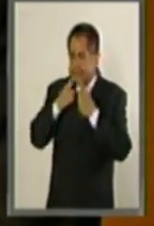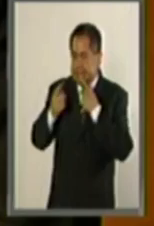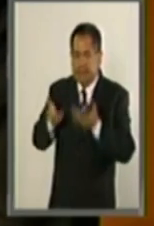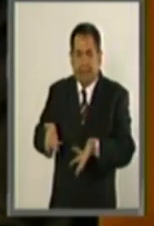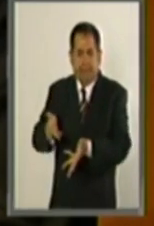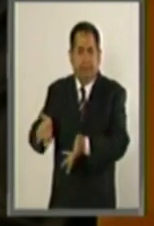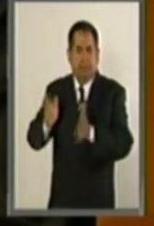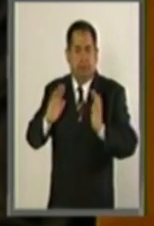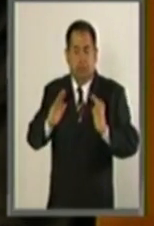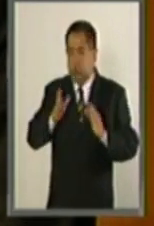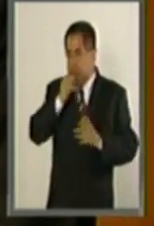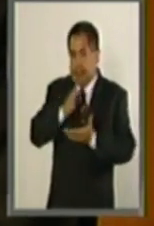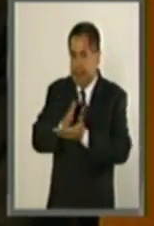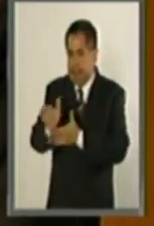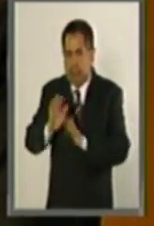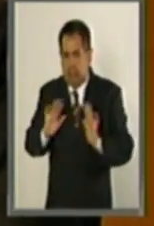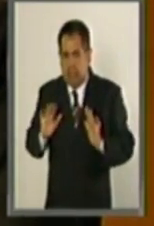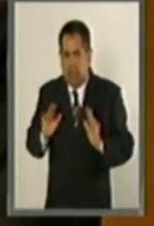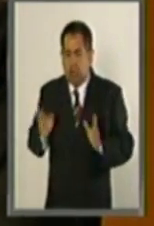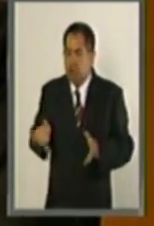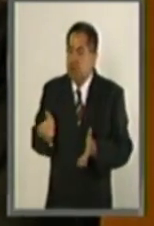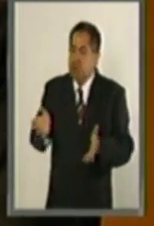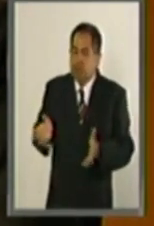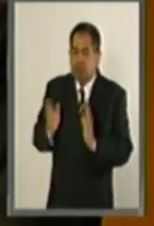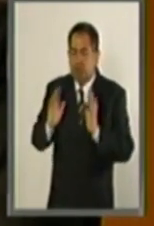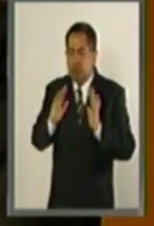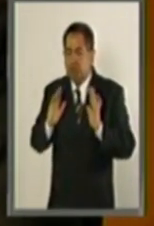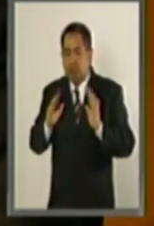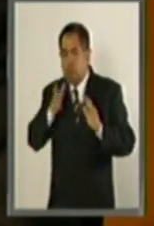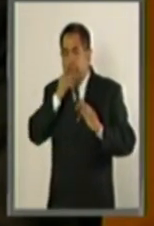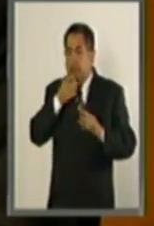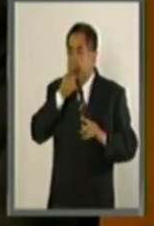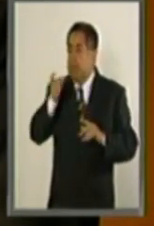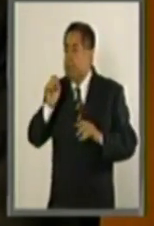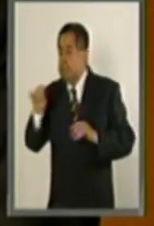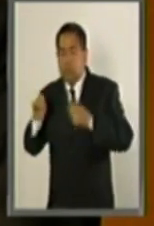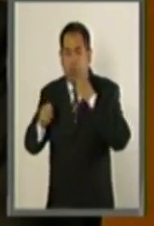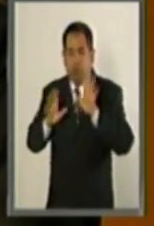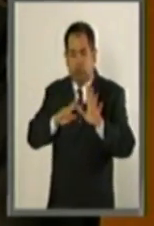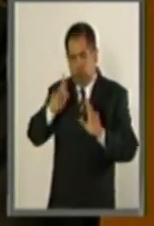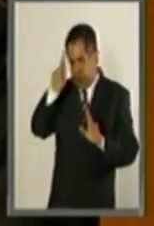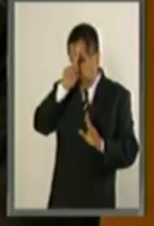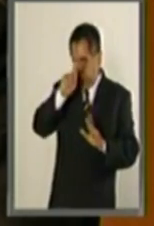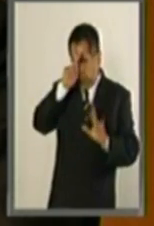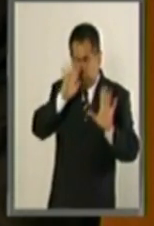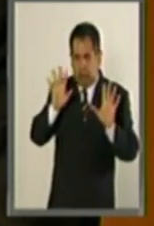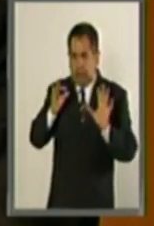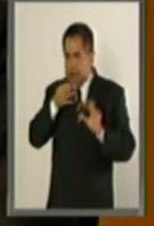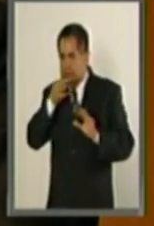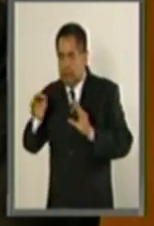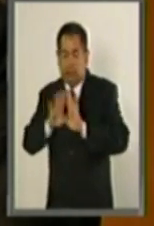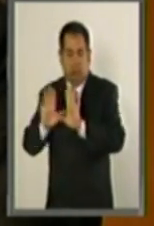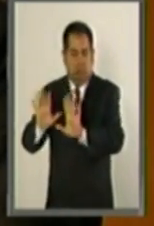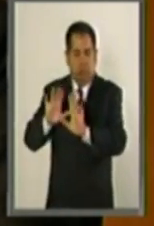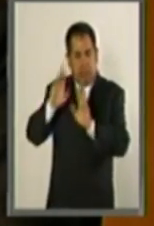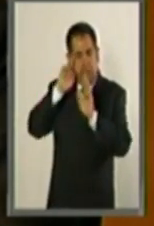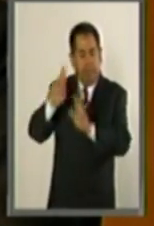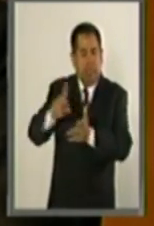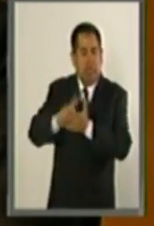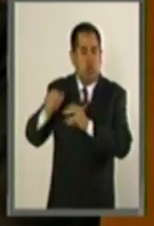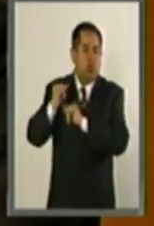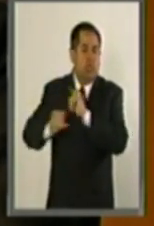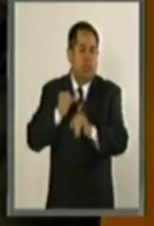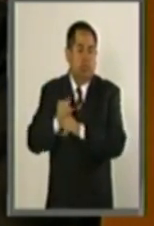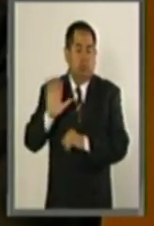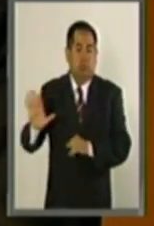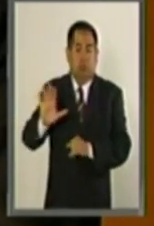sin mayor injerencia, limitándose a emitir posicionamientos responsables conforme a los principios de derecho internacional ante